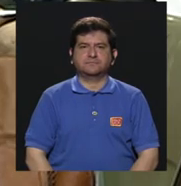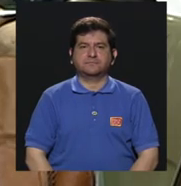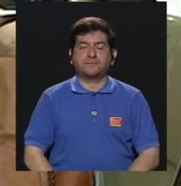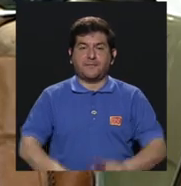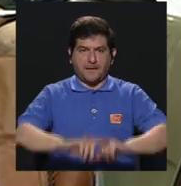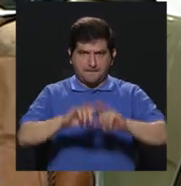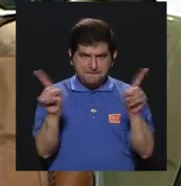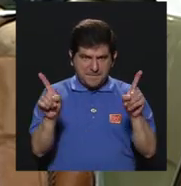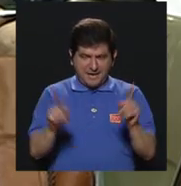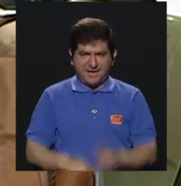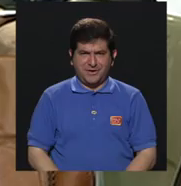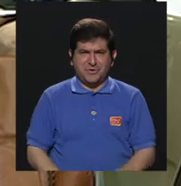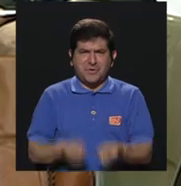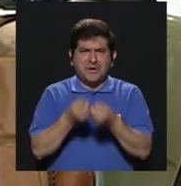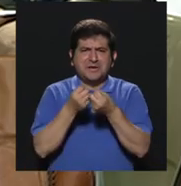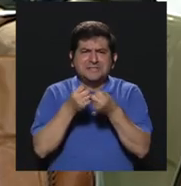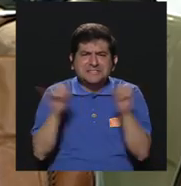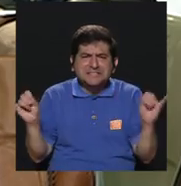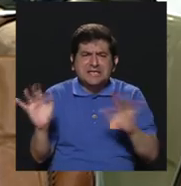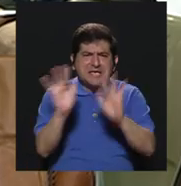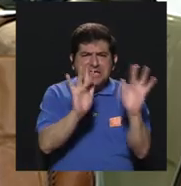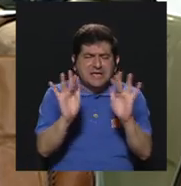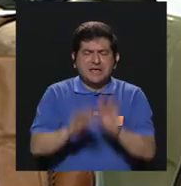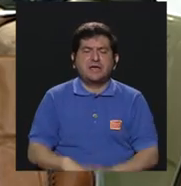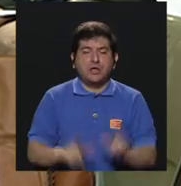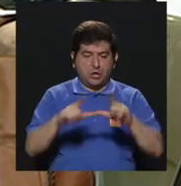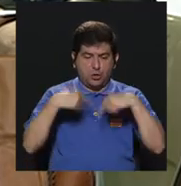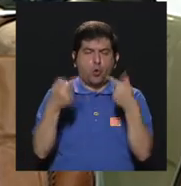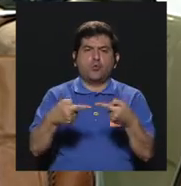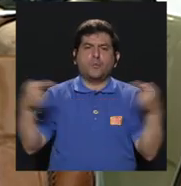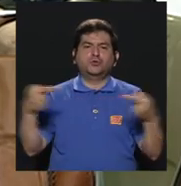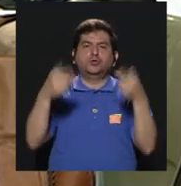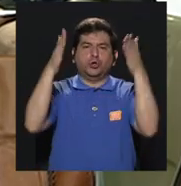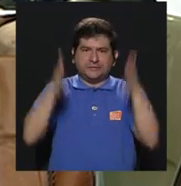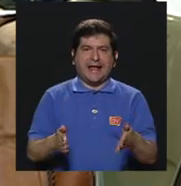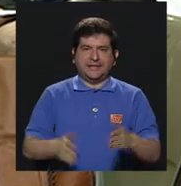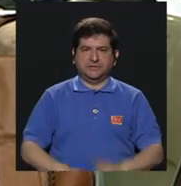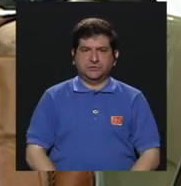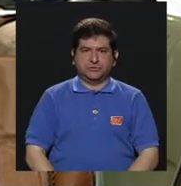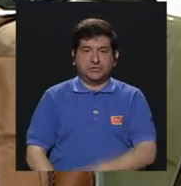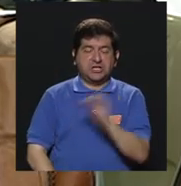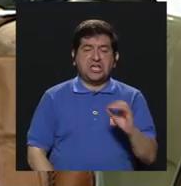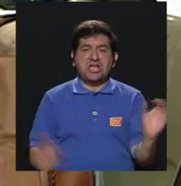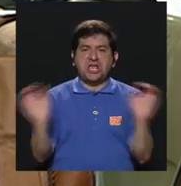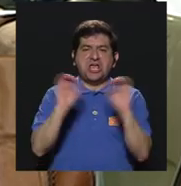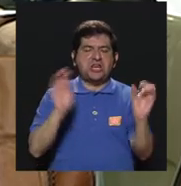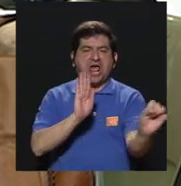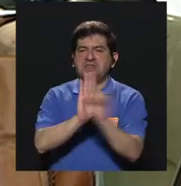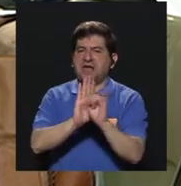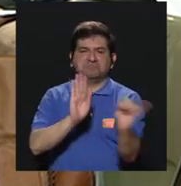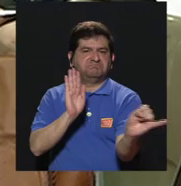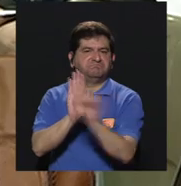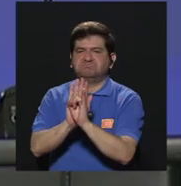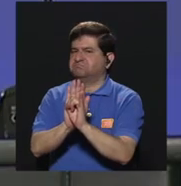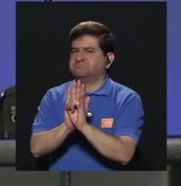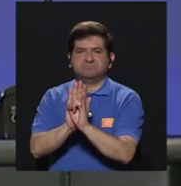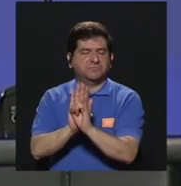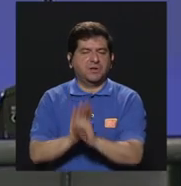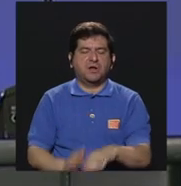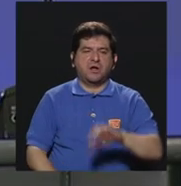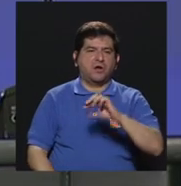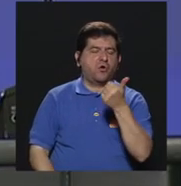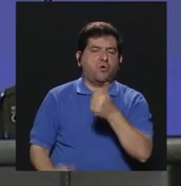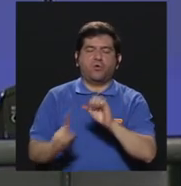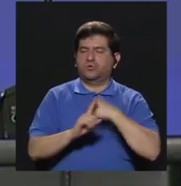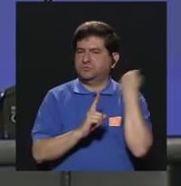Pero sin piedad con las pandillas rivales y con nula identificación con el resto